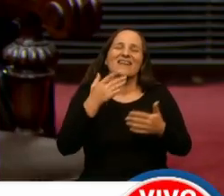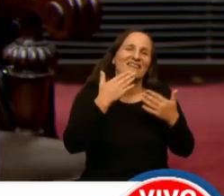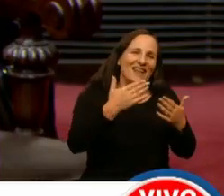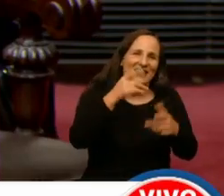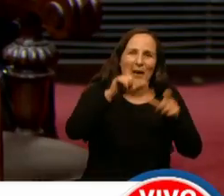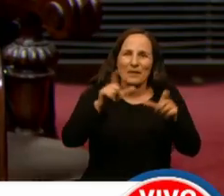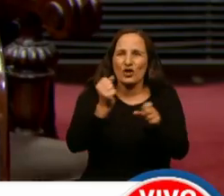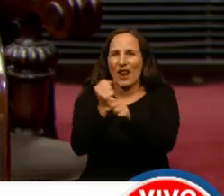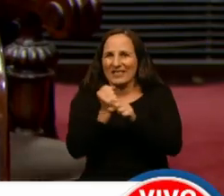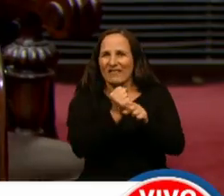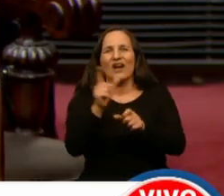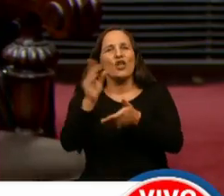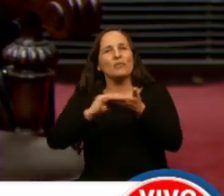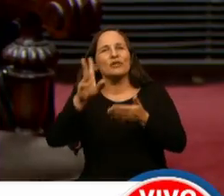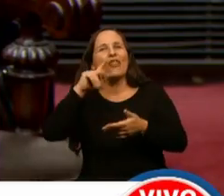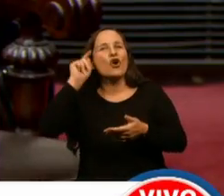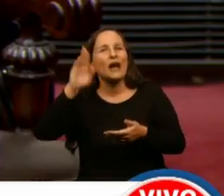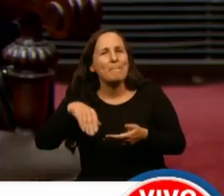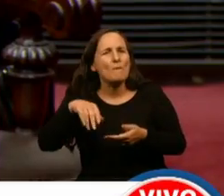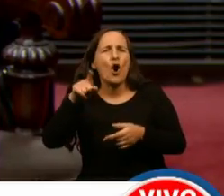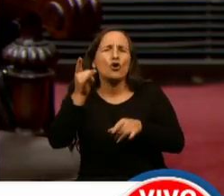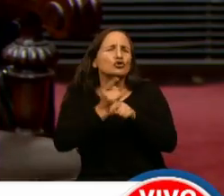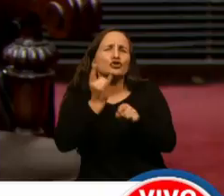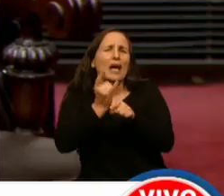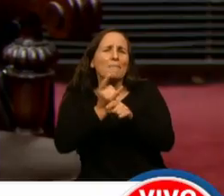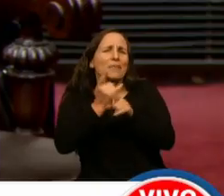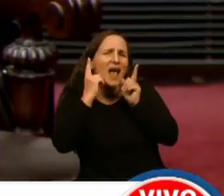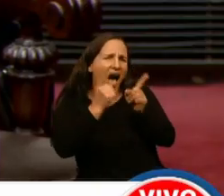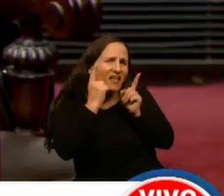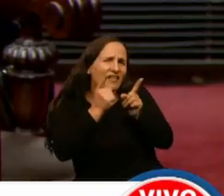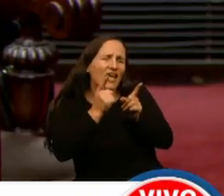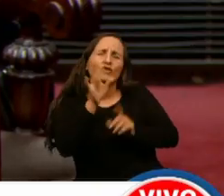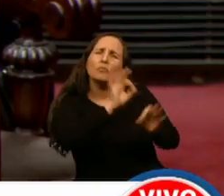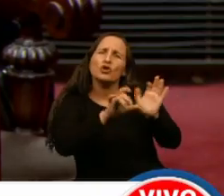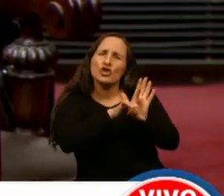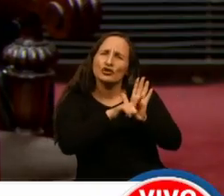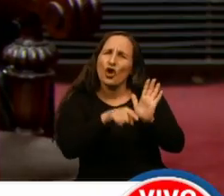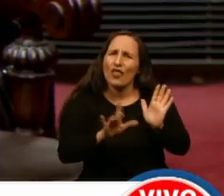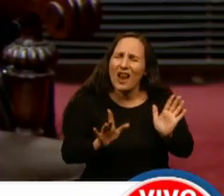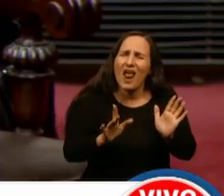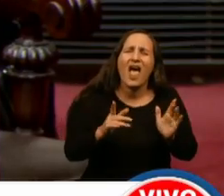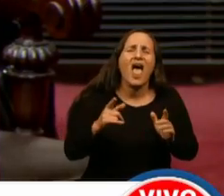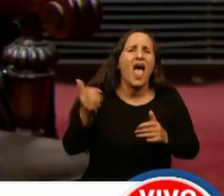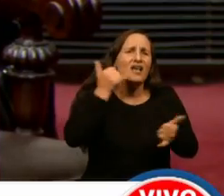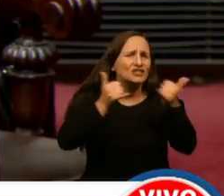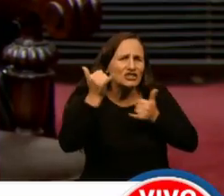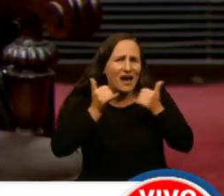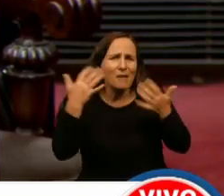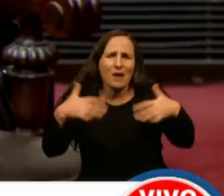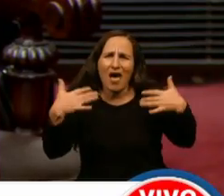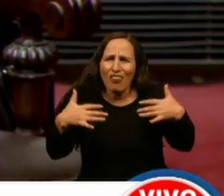al diputado ramón que siempre estuvo pendiente de este proyecto y he recibido muchas llamadas de él